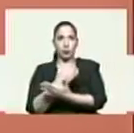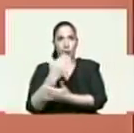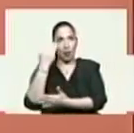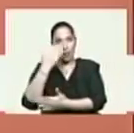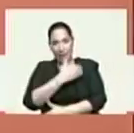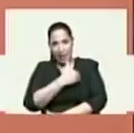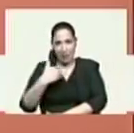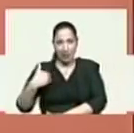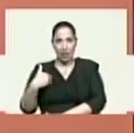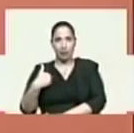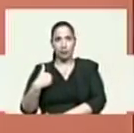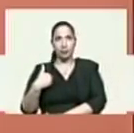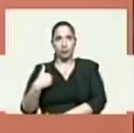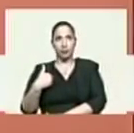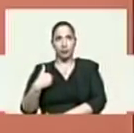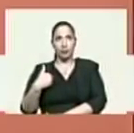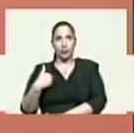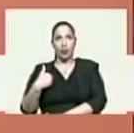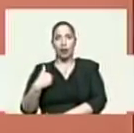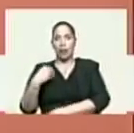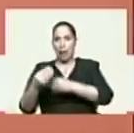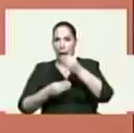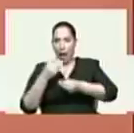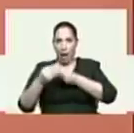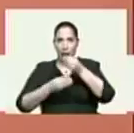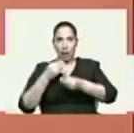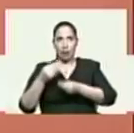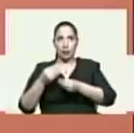intentaron desencadenarse entre